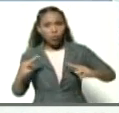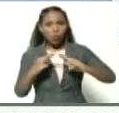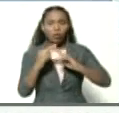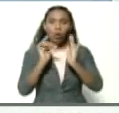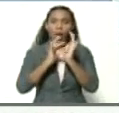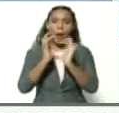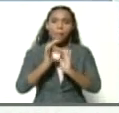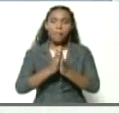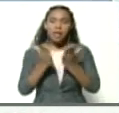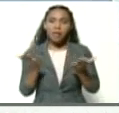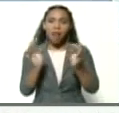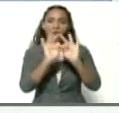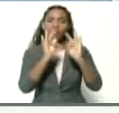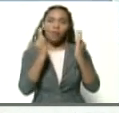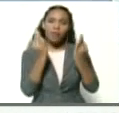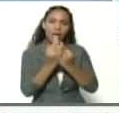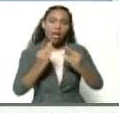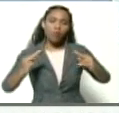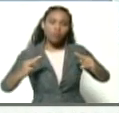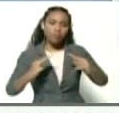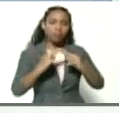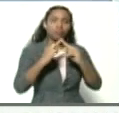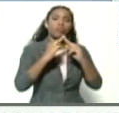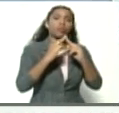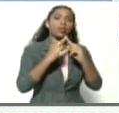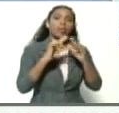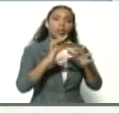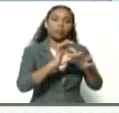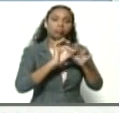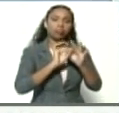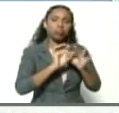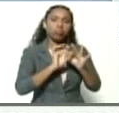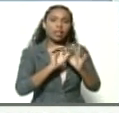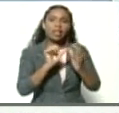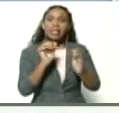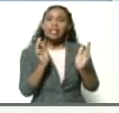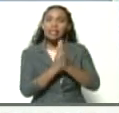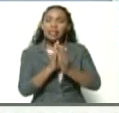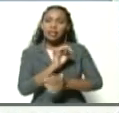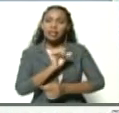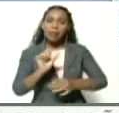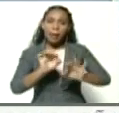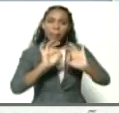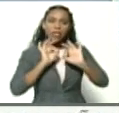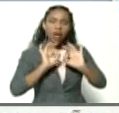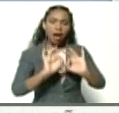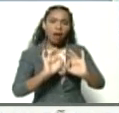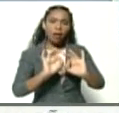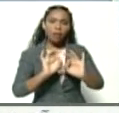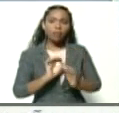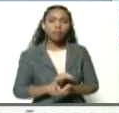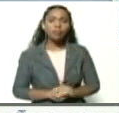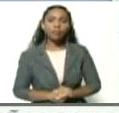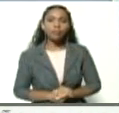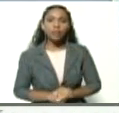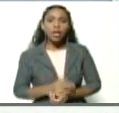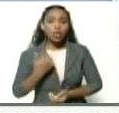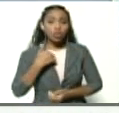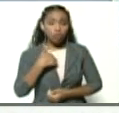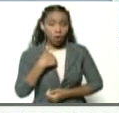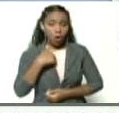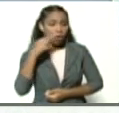de reencuentro con la familia. Una Semana Santa especial. Estuve